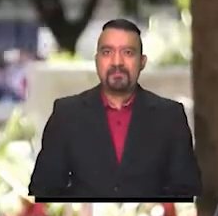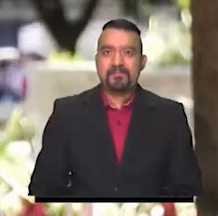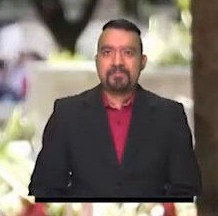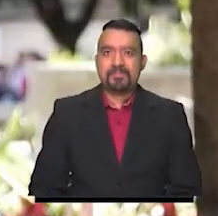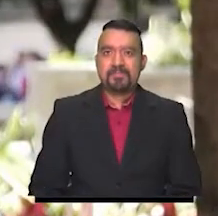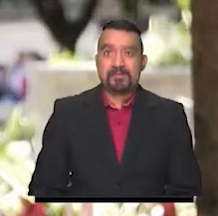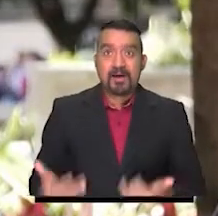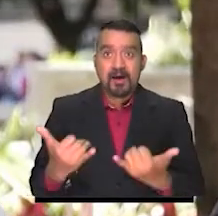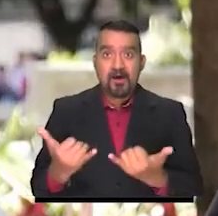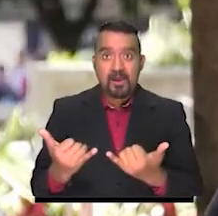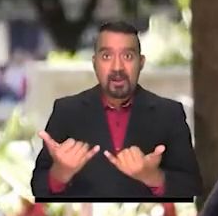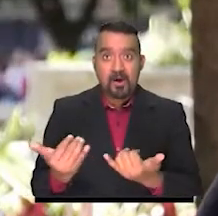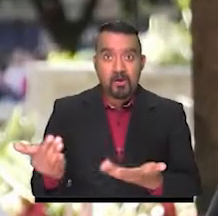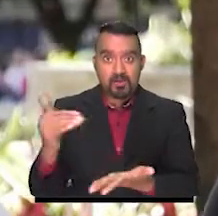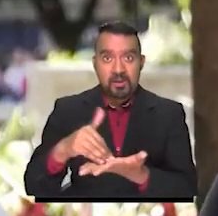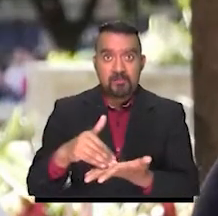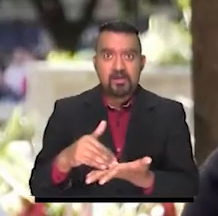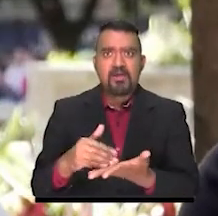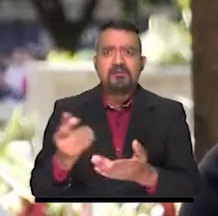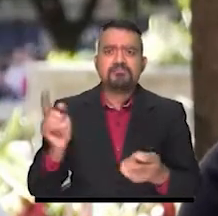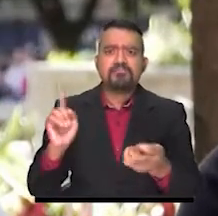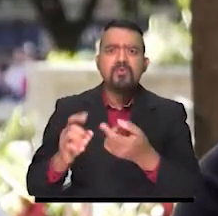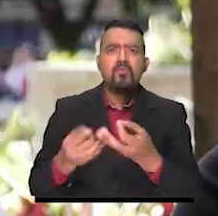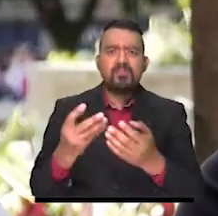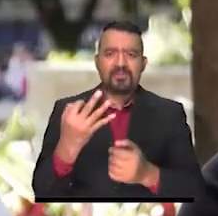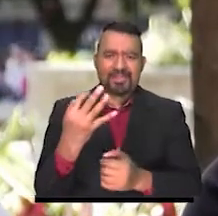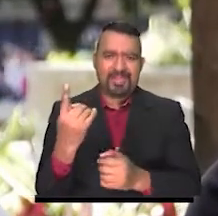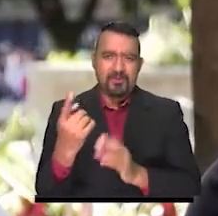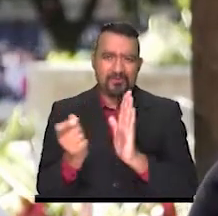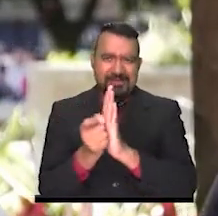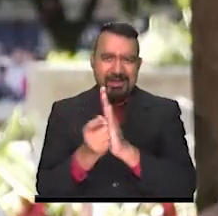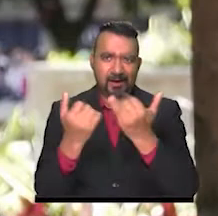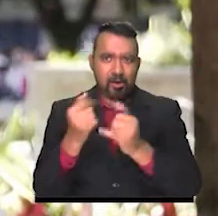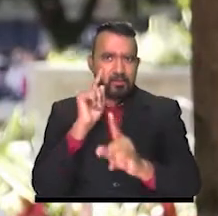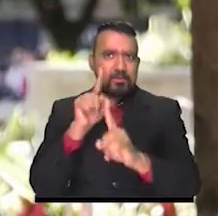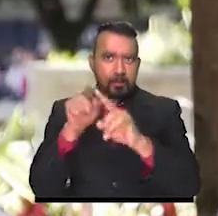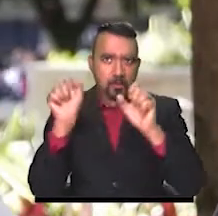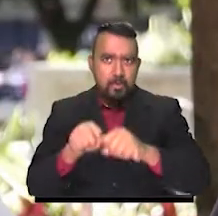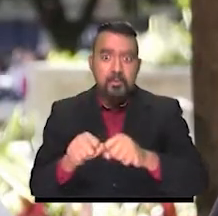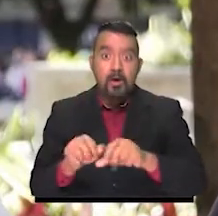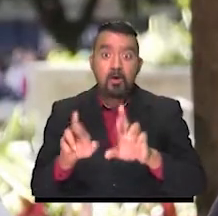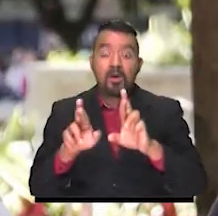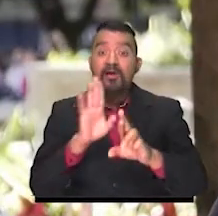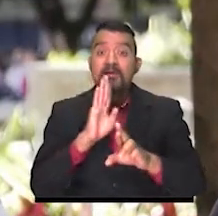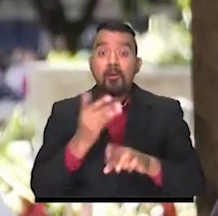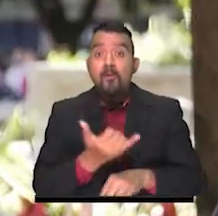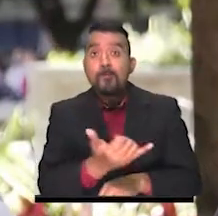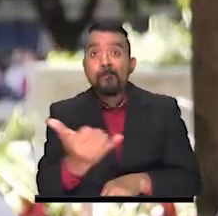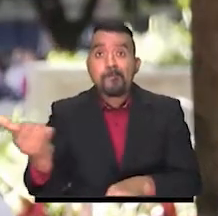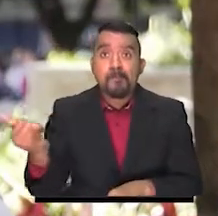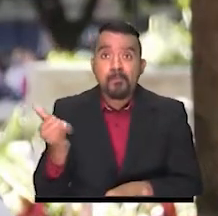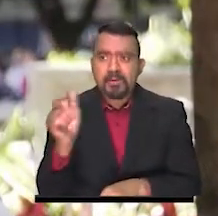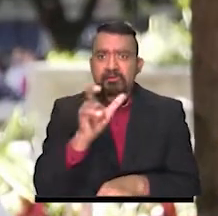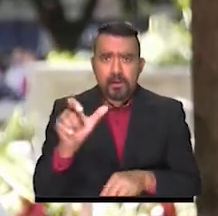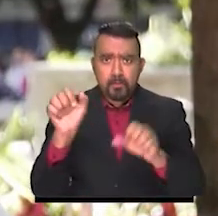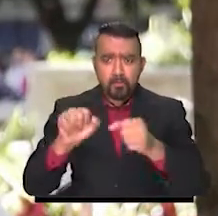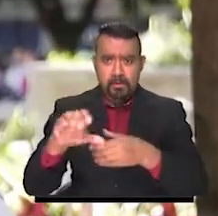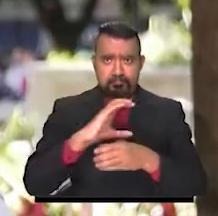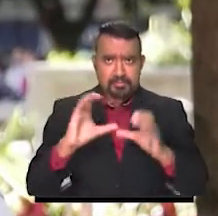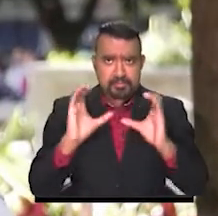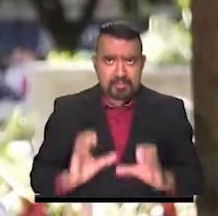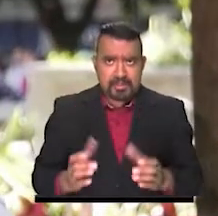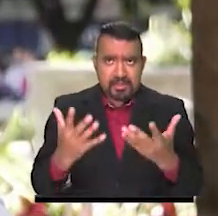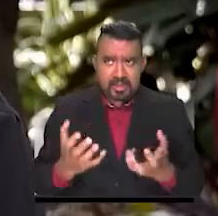en la edición 31 de las fiestas de la industria el comercio la cultura esperamos mucho compromiso se siente parte de parte de los siete diseños